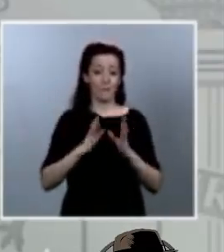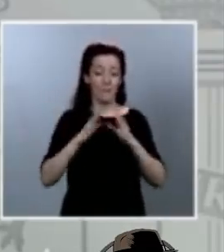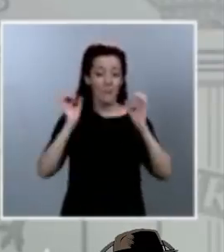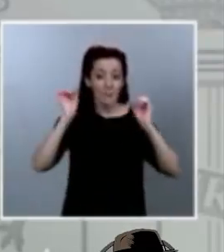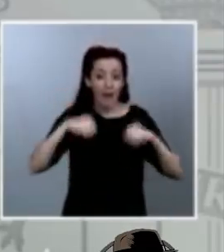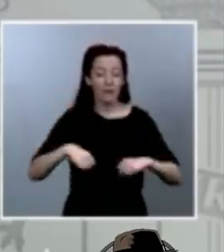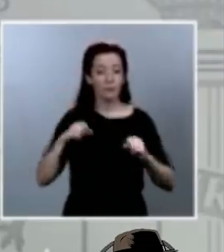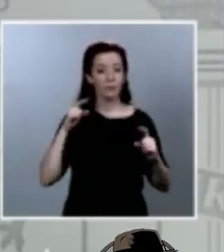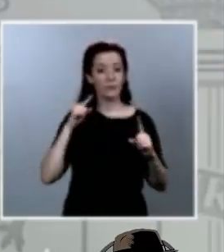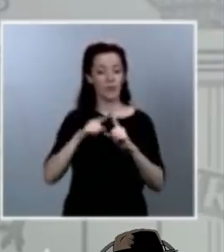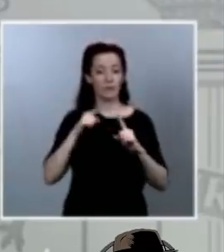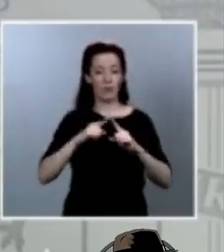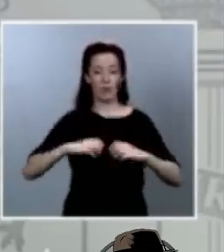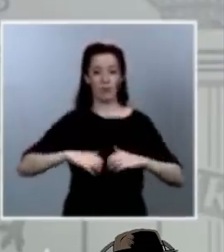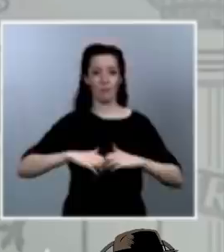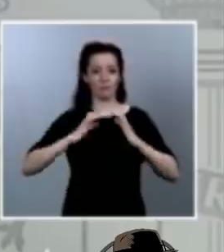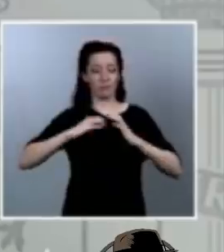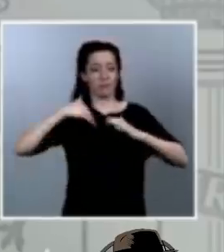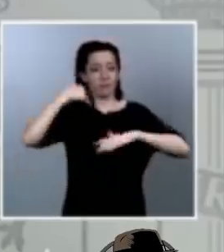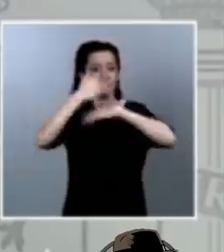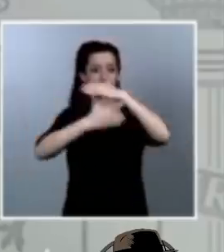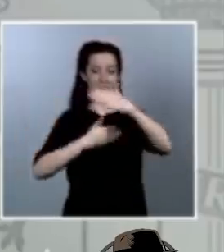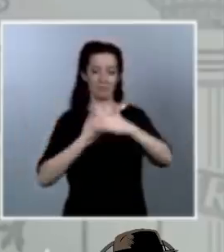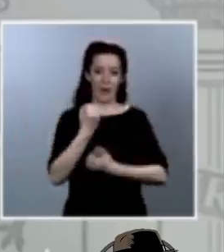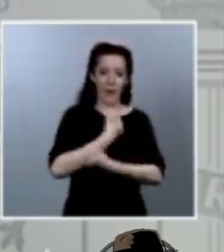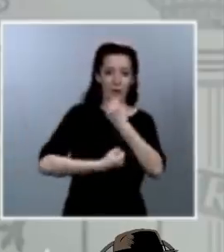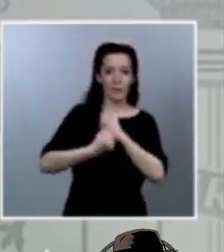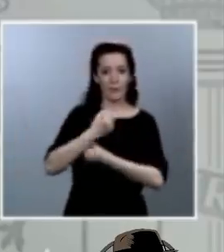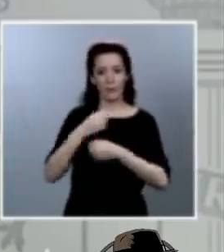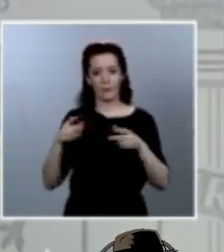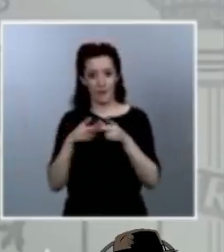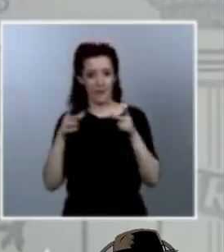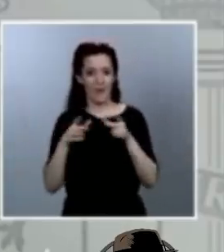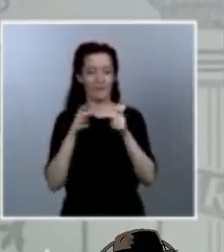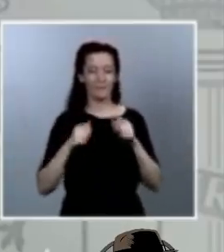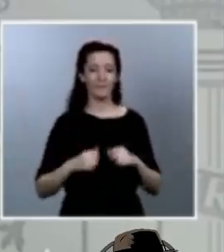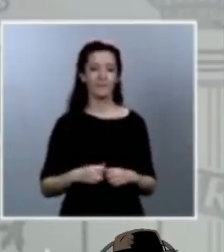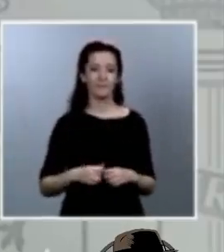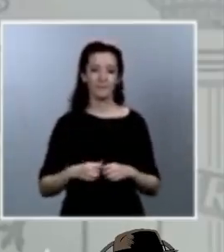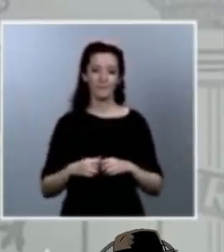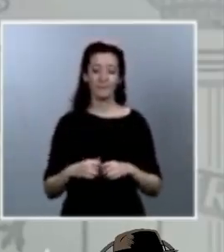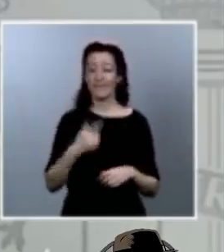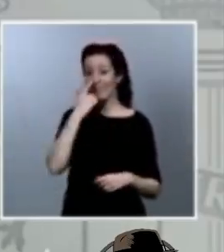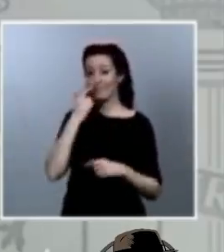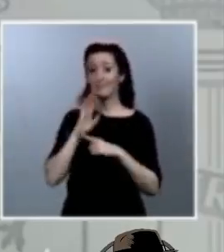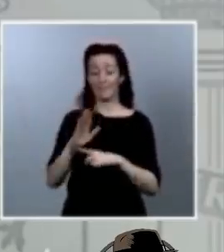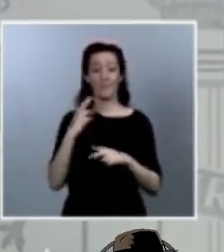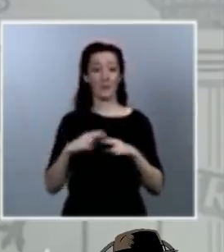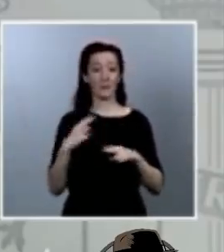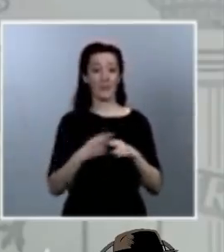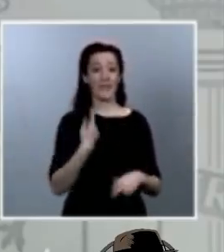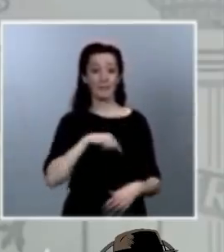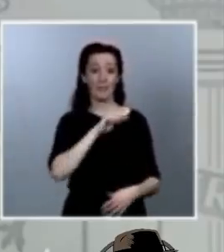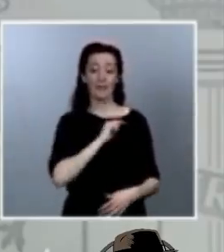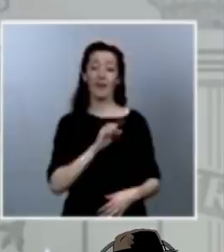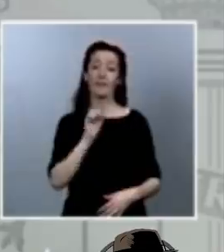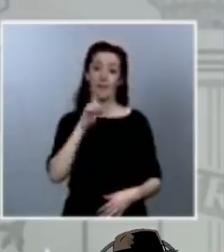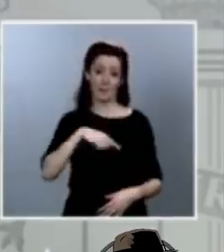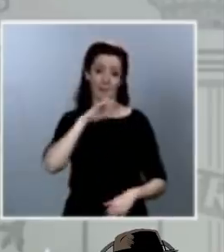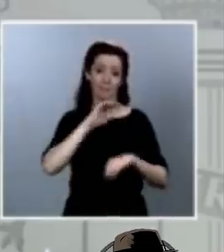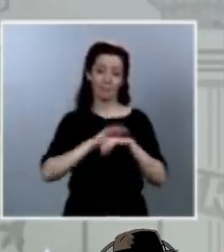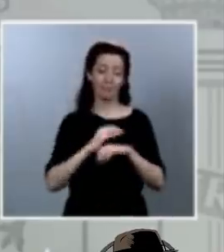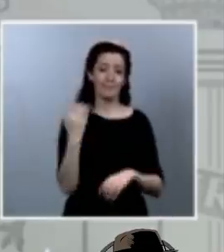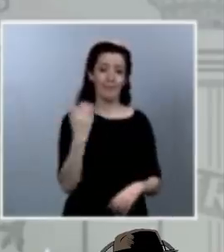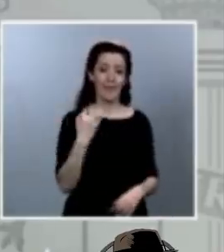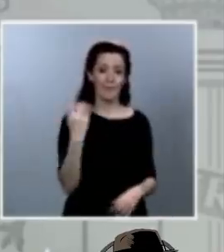ellos. A mí me demandan por el artículo 504 de injurias y calumnias, y el